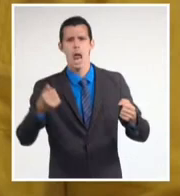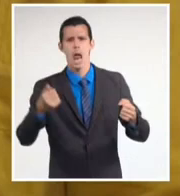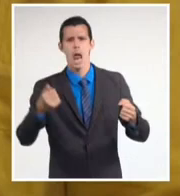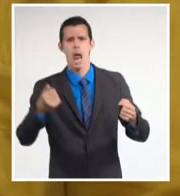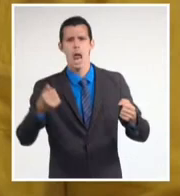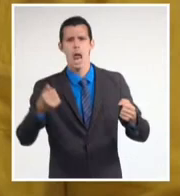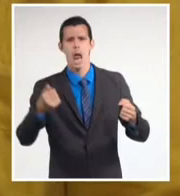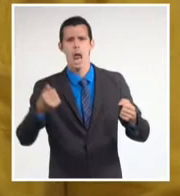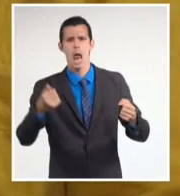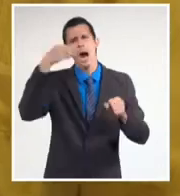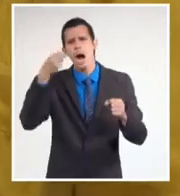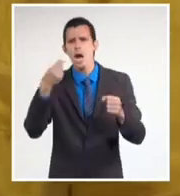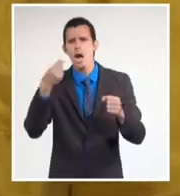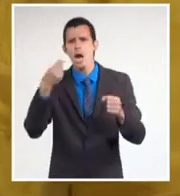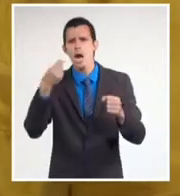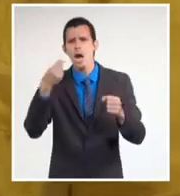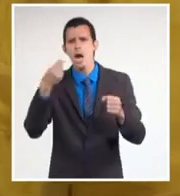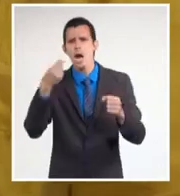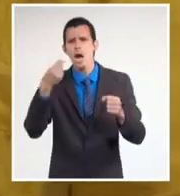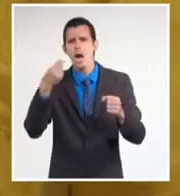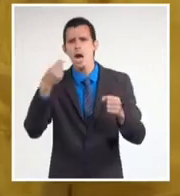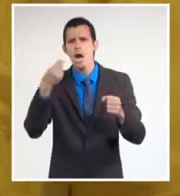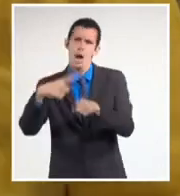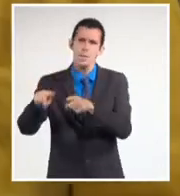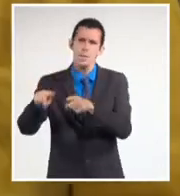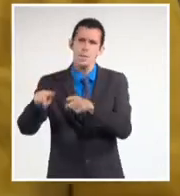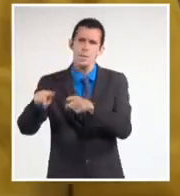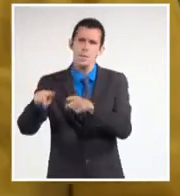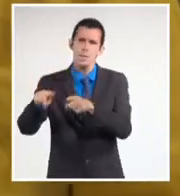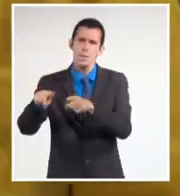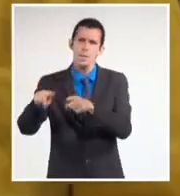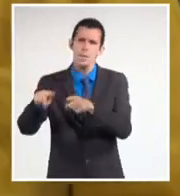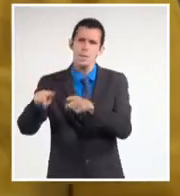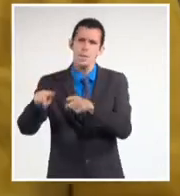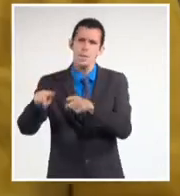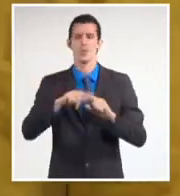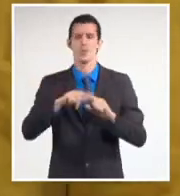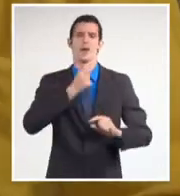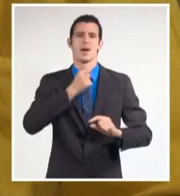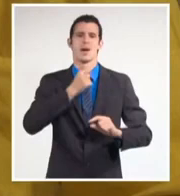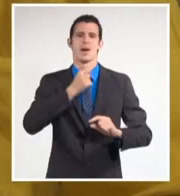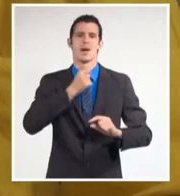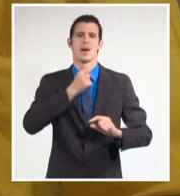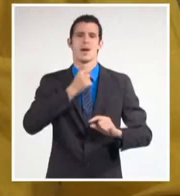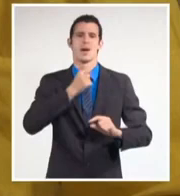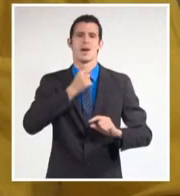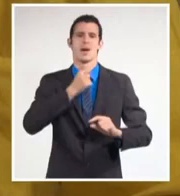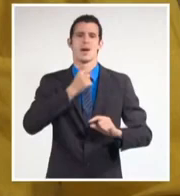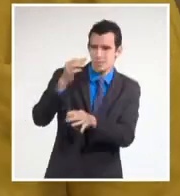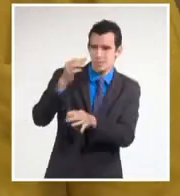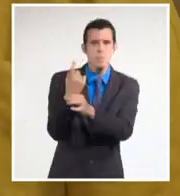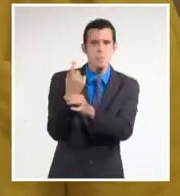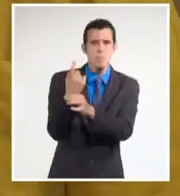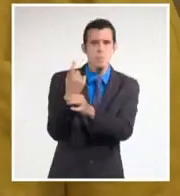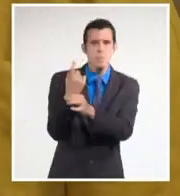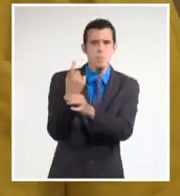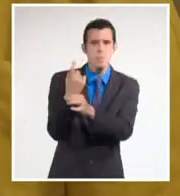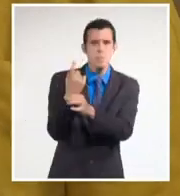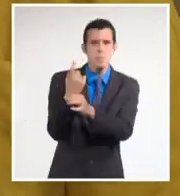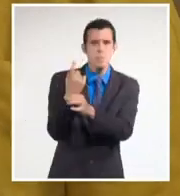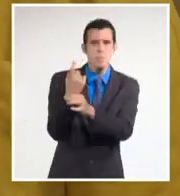tableros, la acera, así que los bioproductos es una industria, la generación de electricidad a partir de la